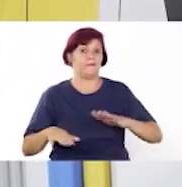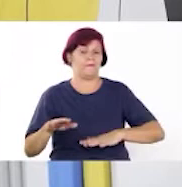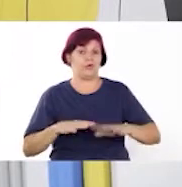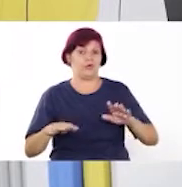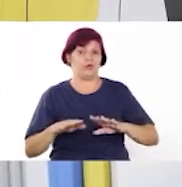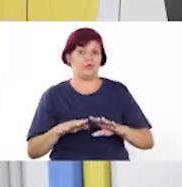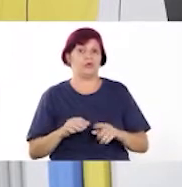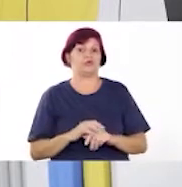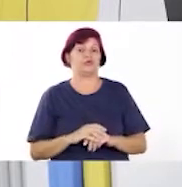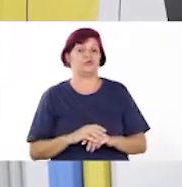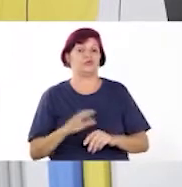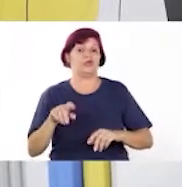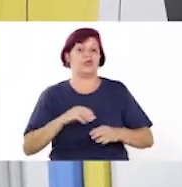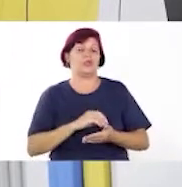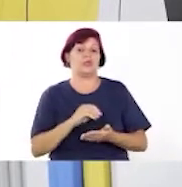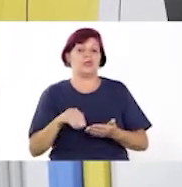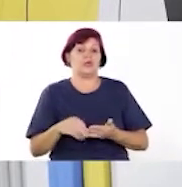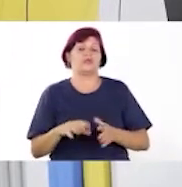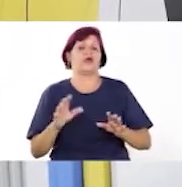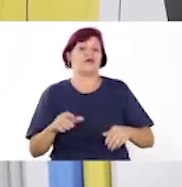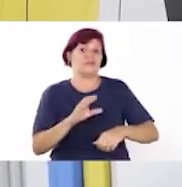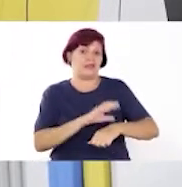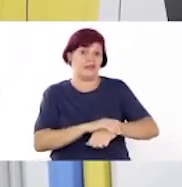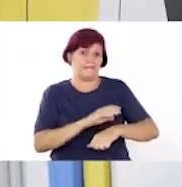movimiento desde la misma prisión.